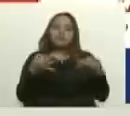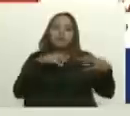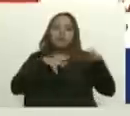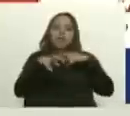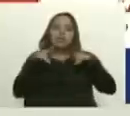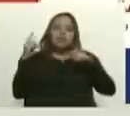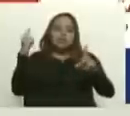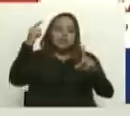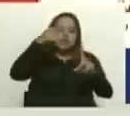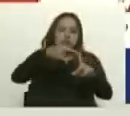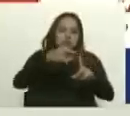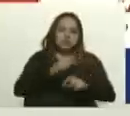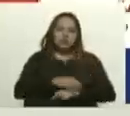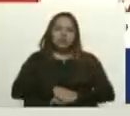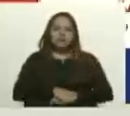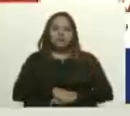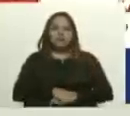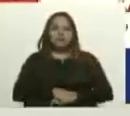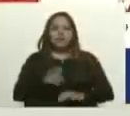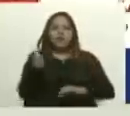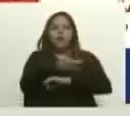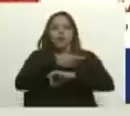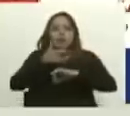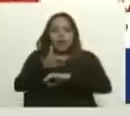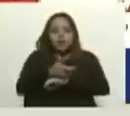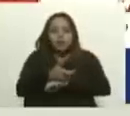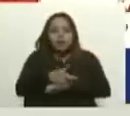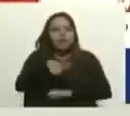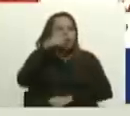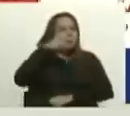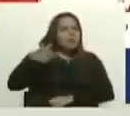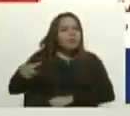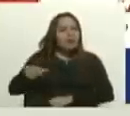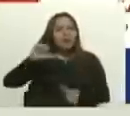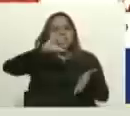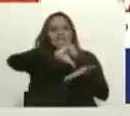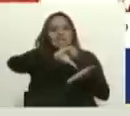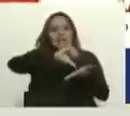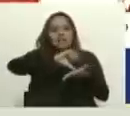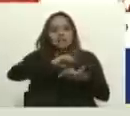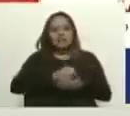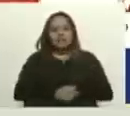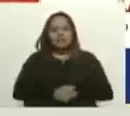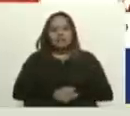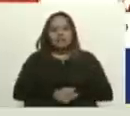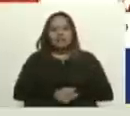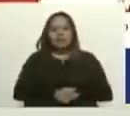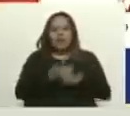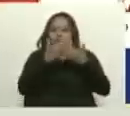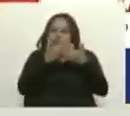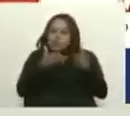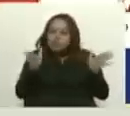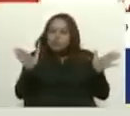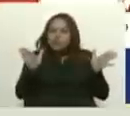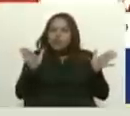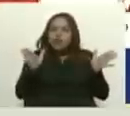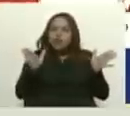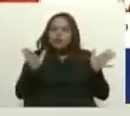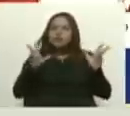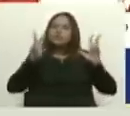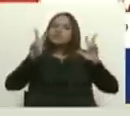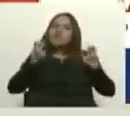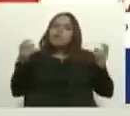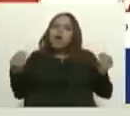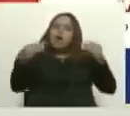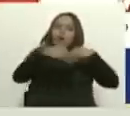directas con los gobiernos y el pueblo de Irán. Creo que se abren las puertas, ¿no?, para muchos